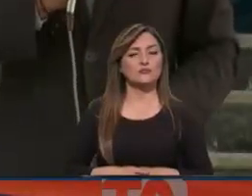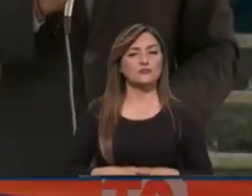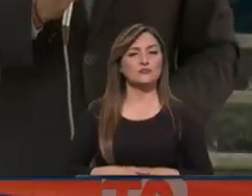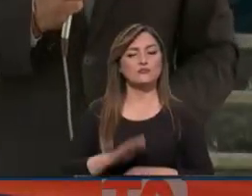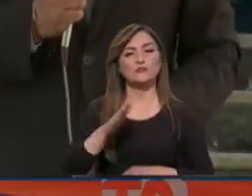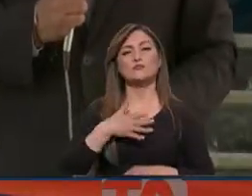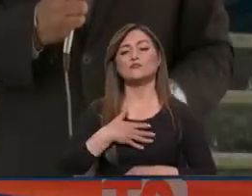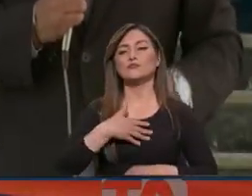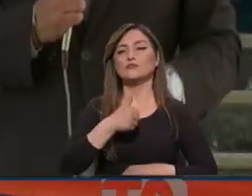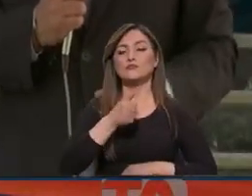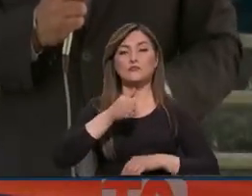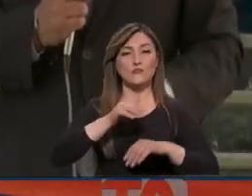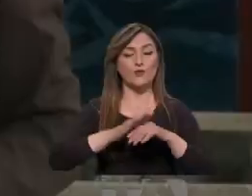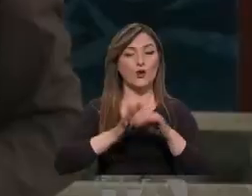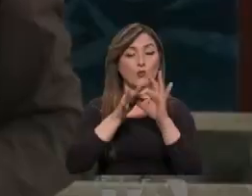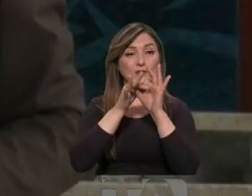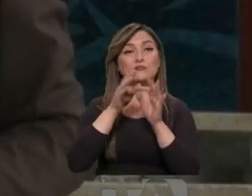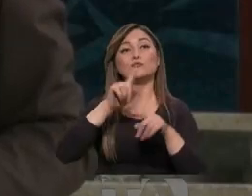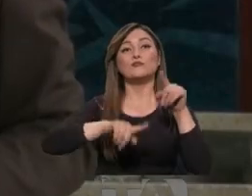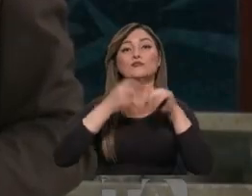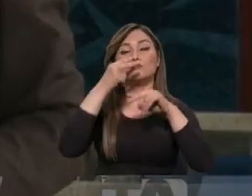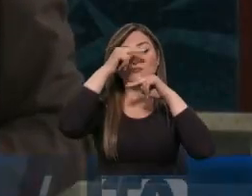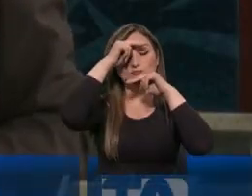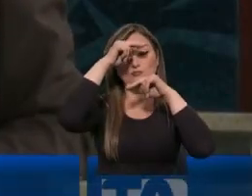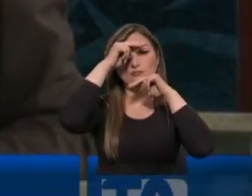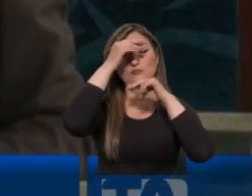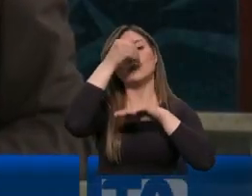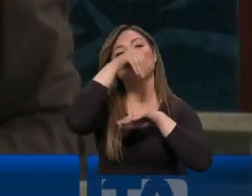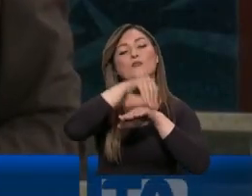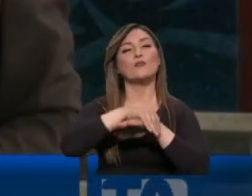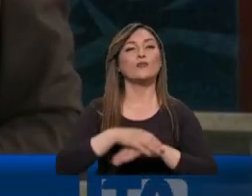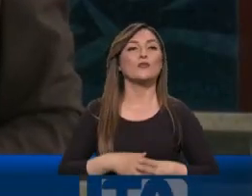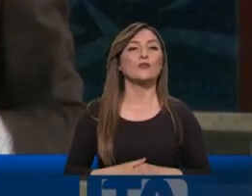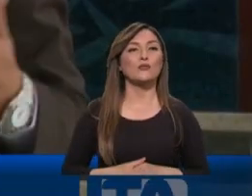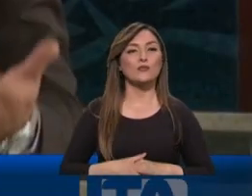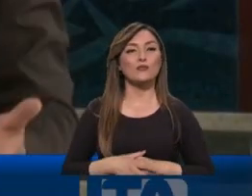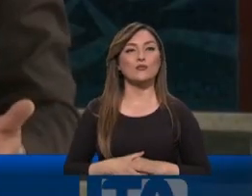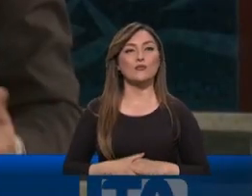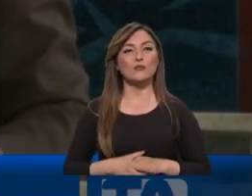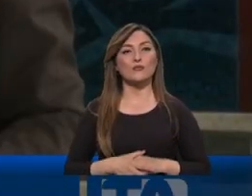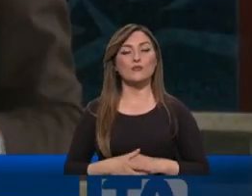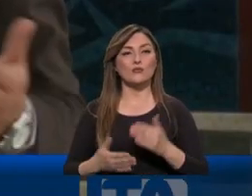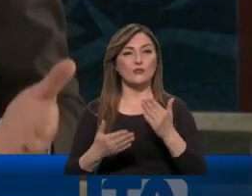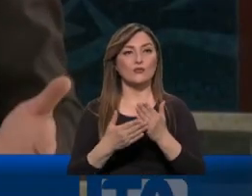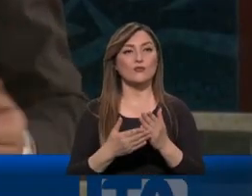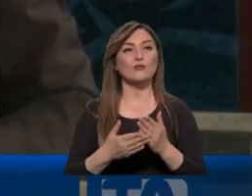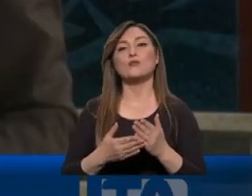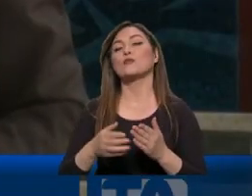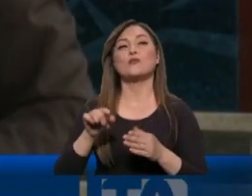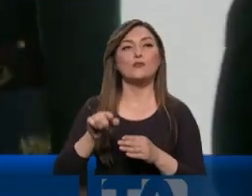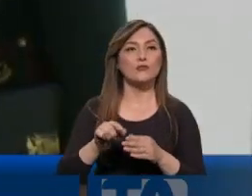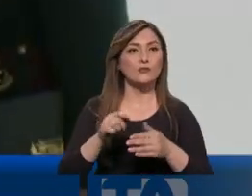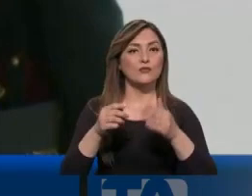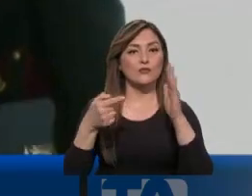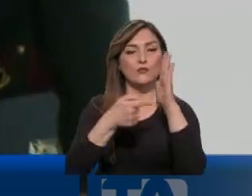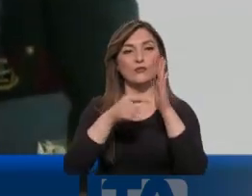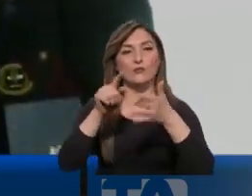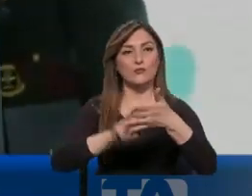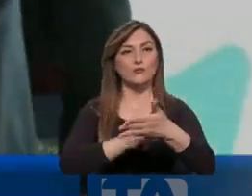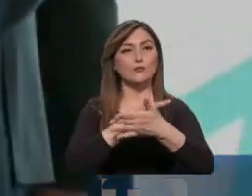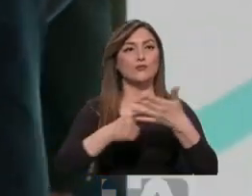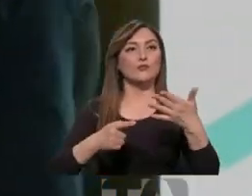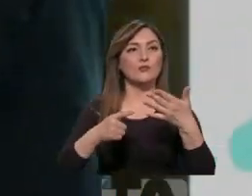Hola, ¿qué tal, compañeras, amigos televidentes? Muy buenas tardes. En efecto, esta ceremonia formal de la eliminación